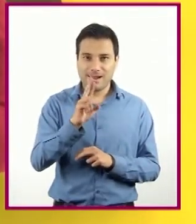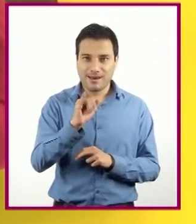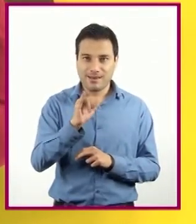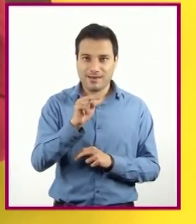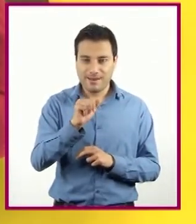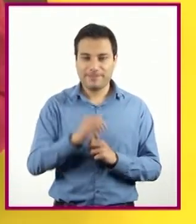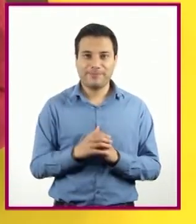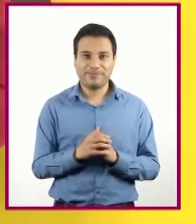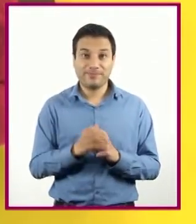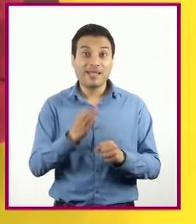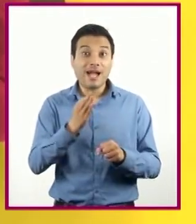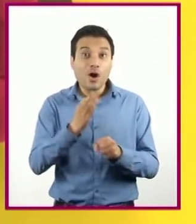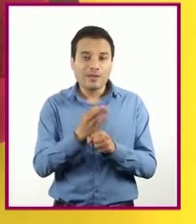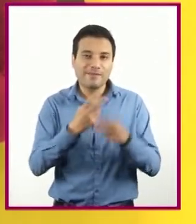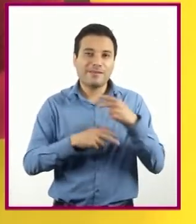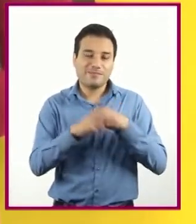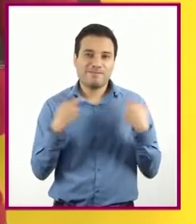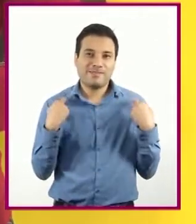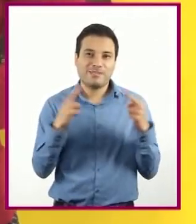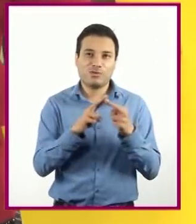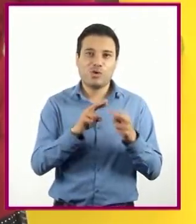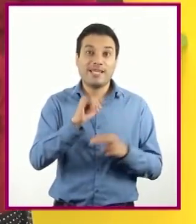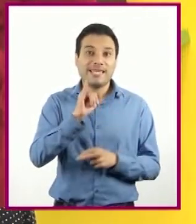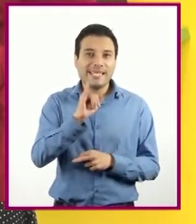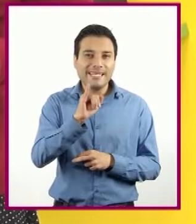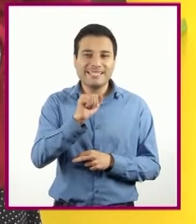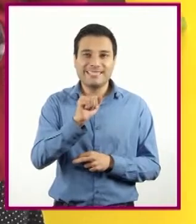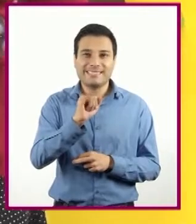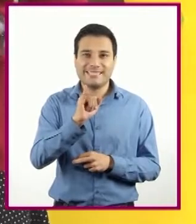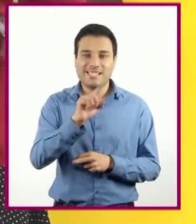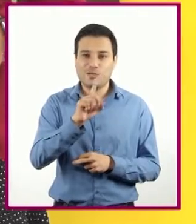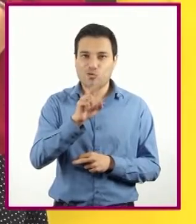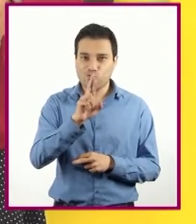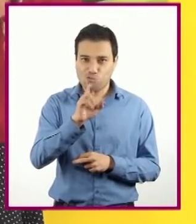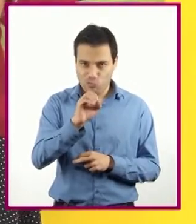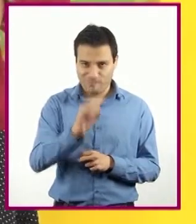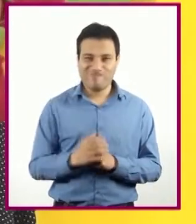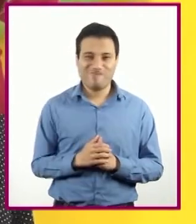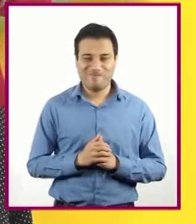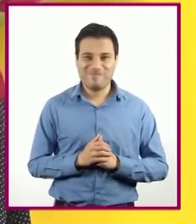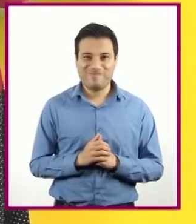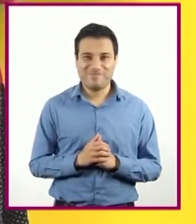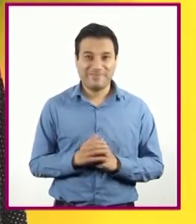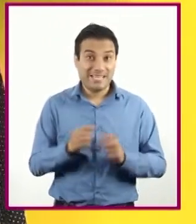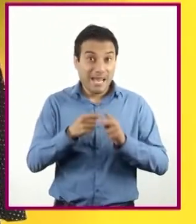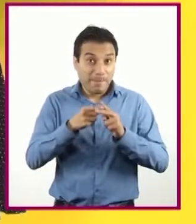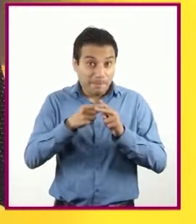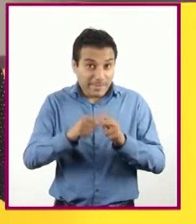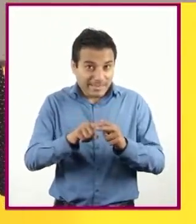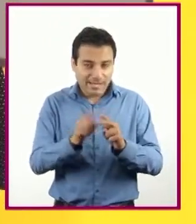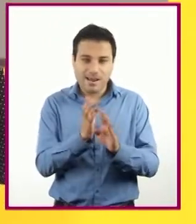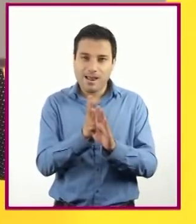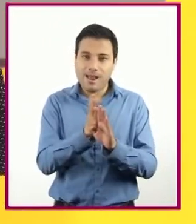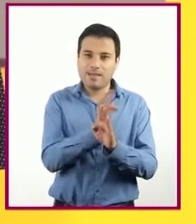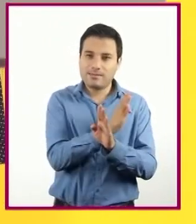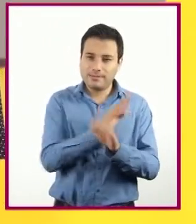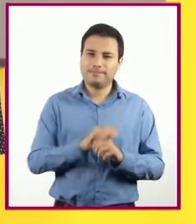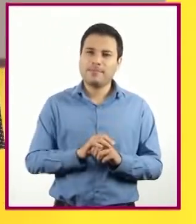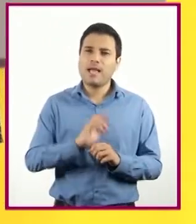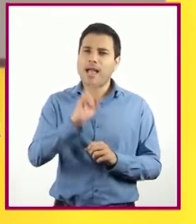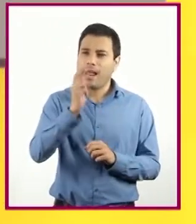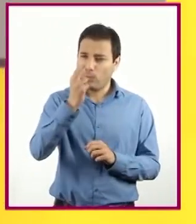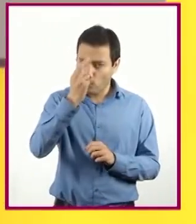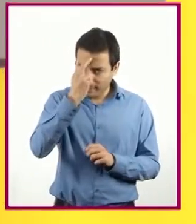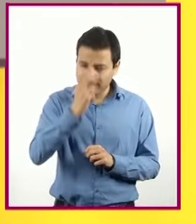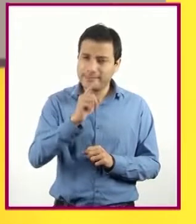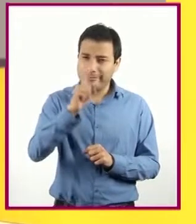y me encuentro con el maestro Isidro Barajas Hernández. Antes de iniciar, les queremos recordar las